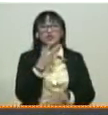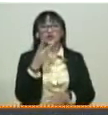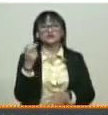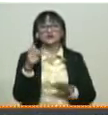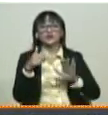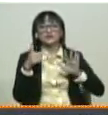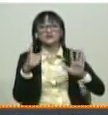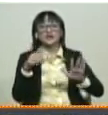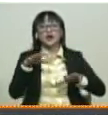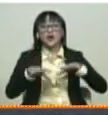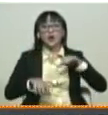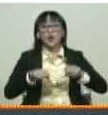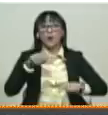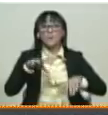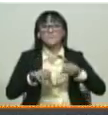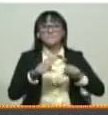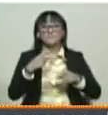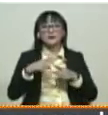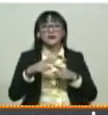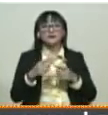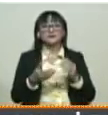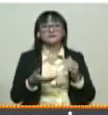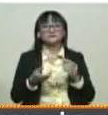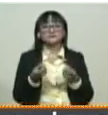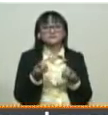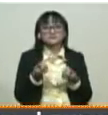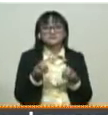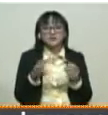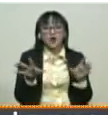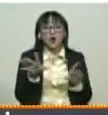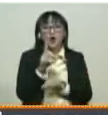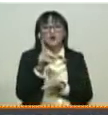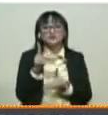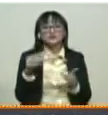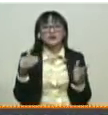23.216 compras por un monto estimado de